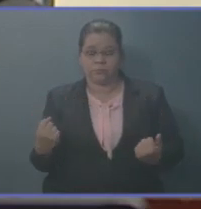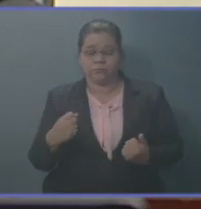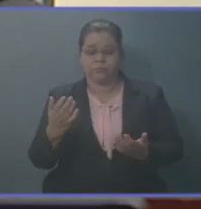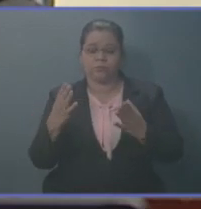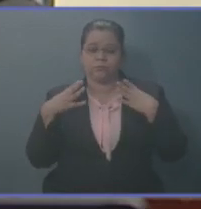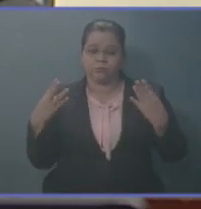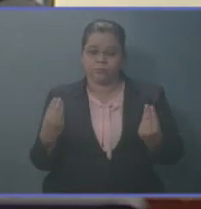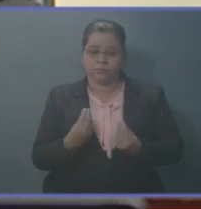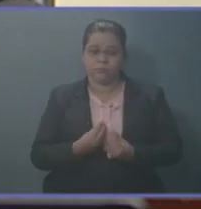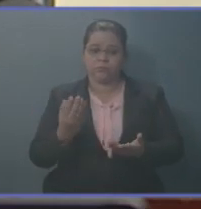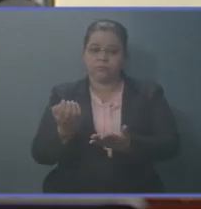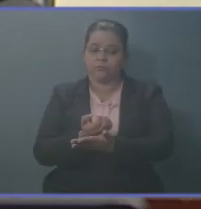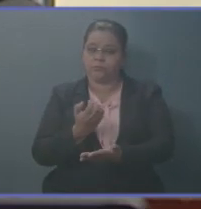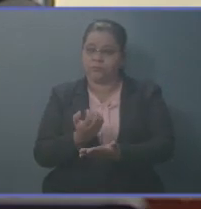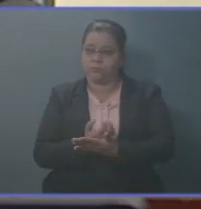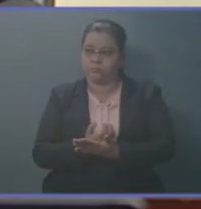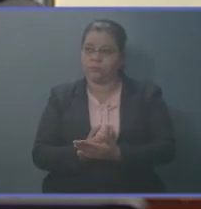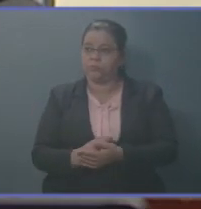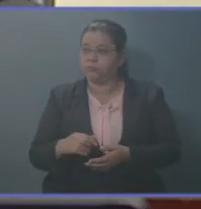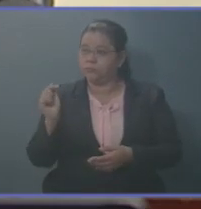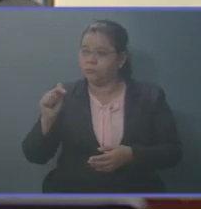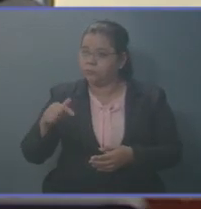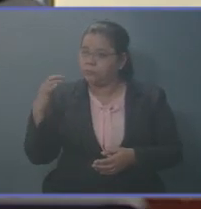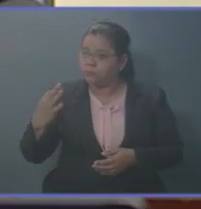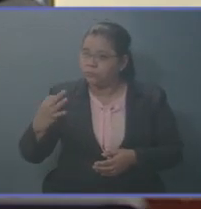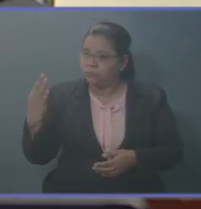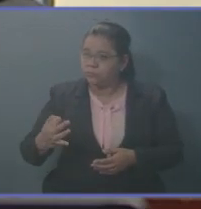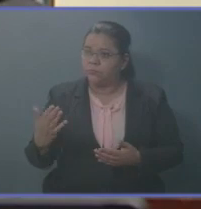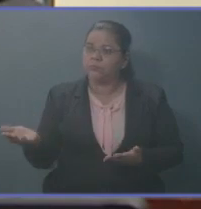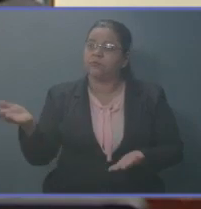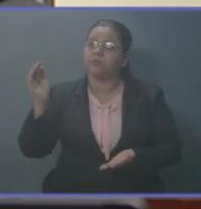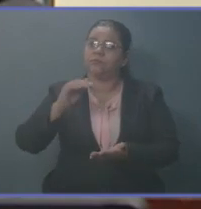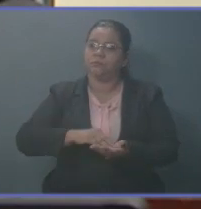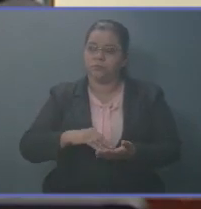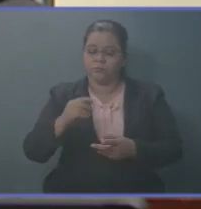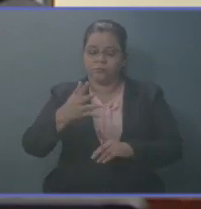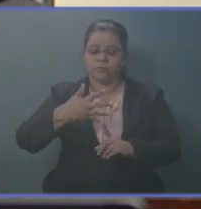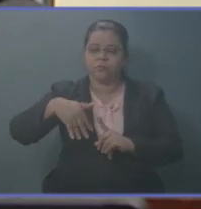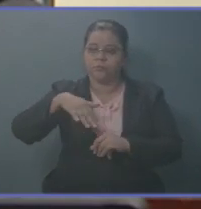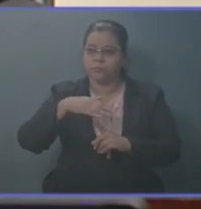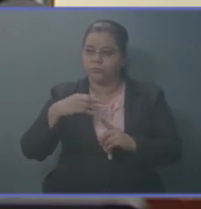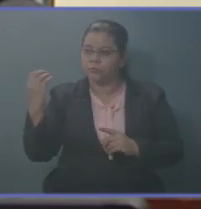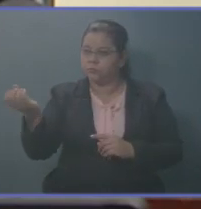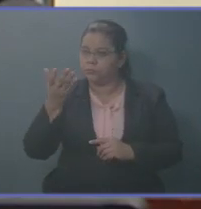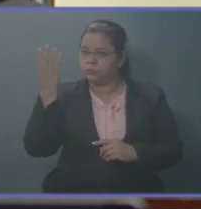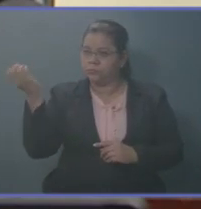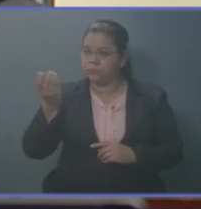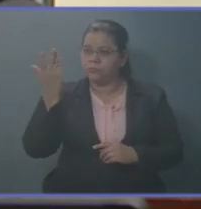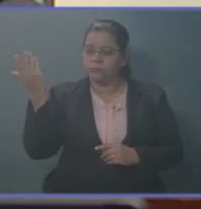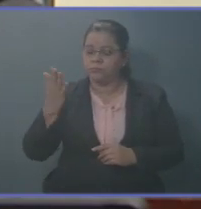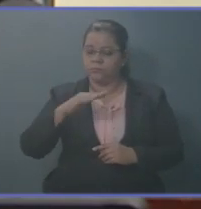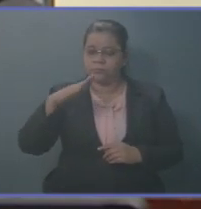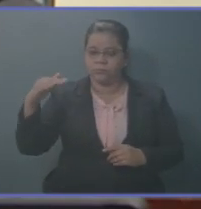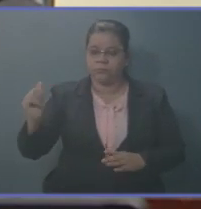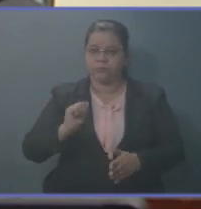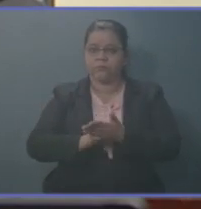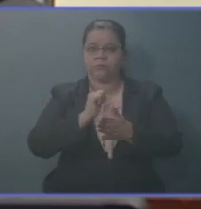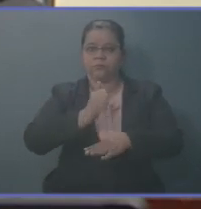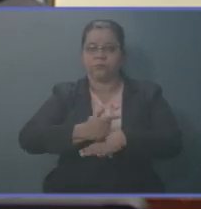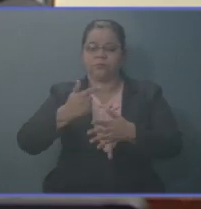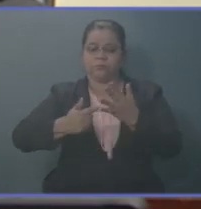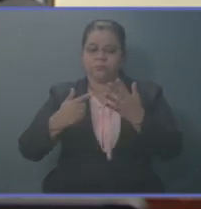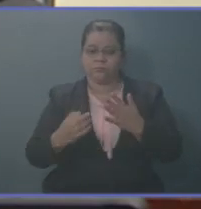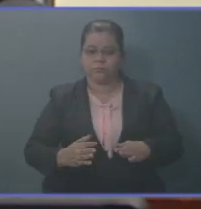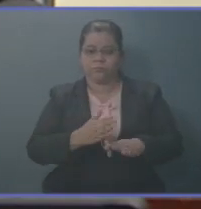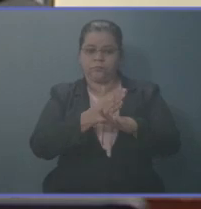económico, por lo que es preciso decretar nuevamente el estado de emergencia nacional que establece la Ley de Protección Civil,